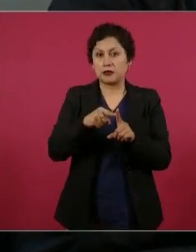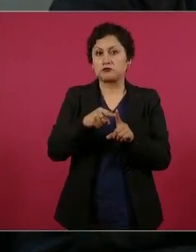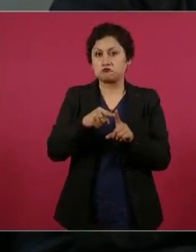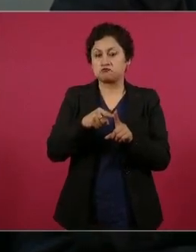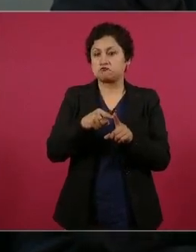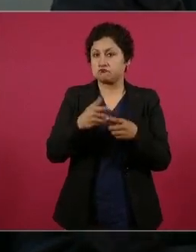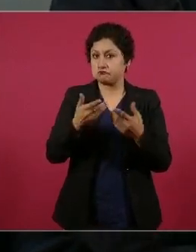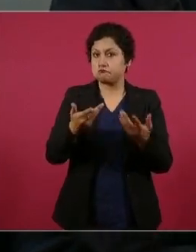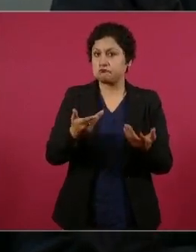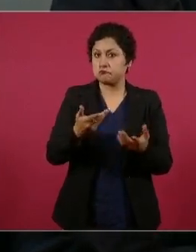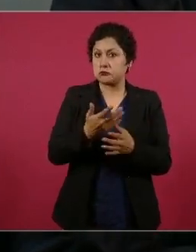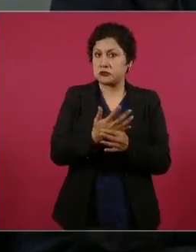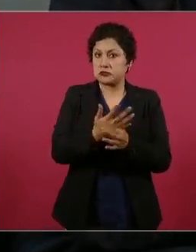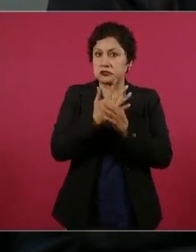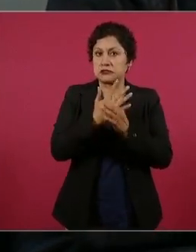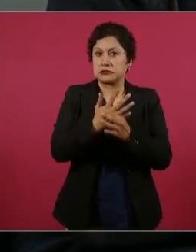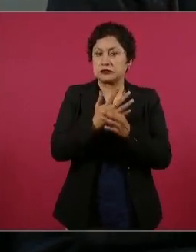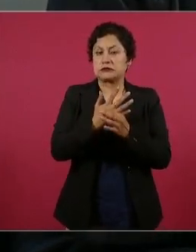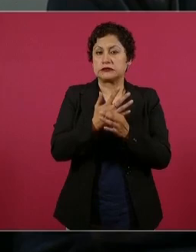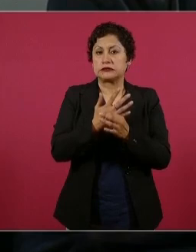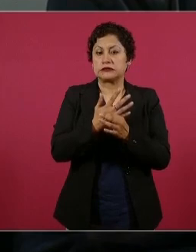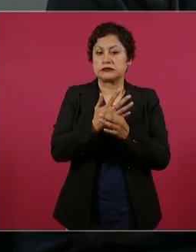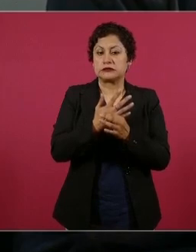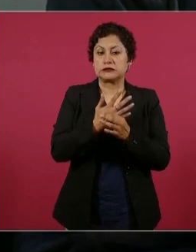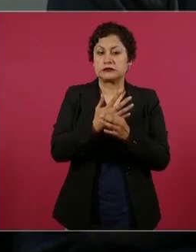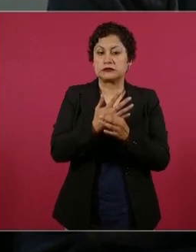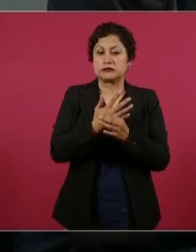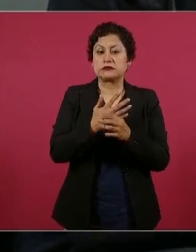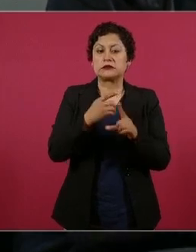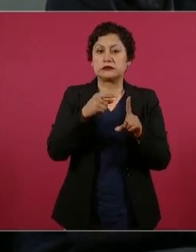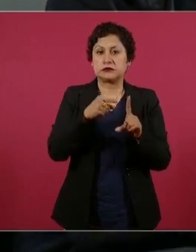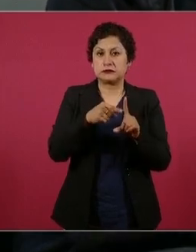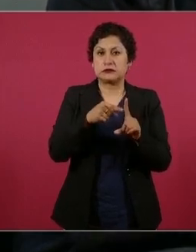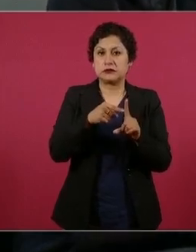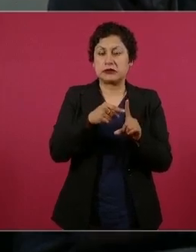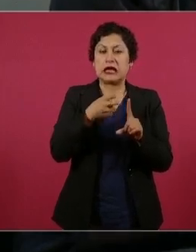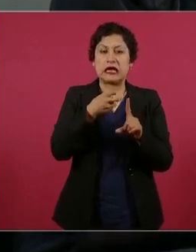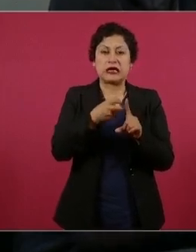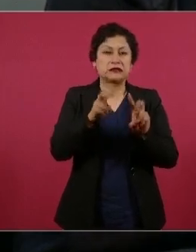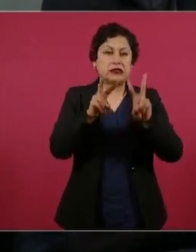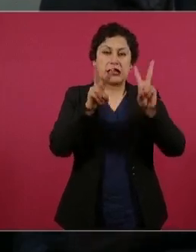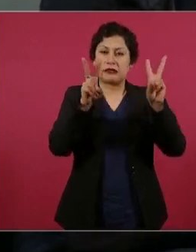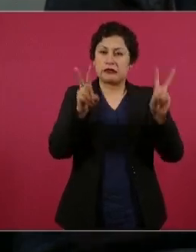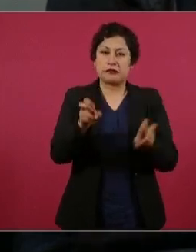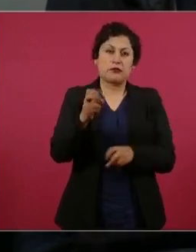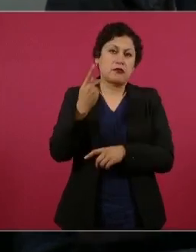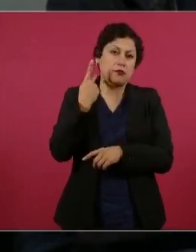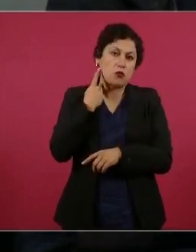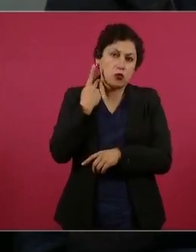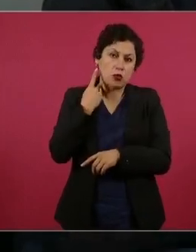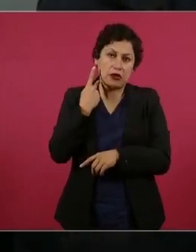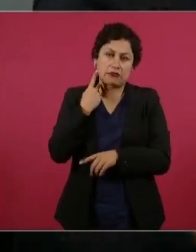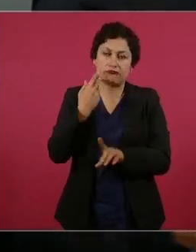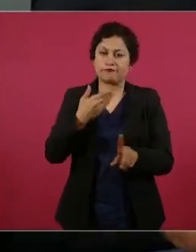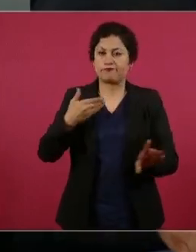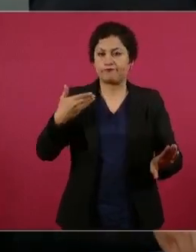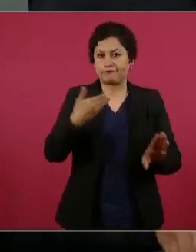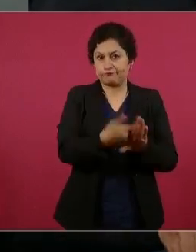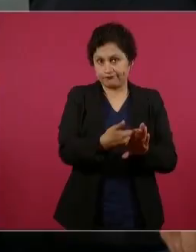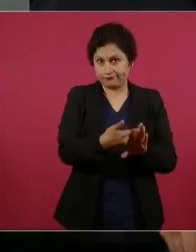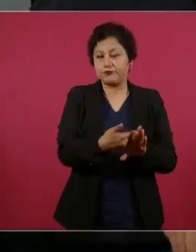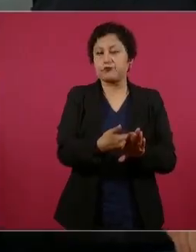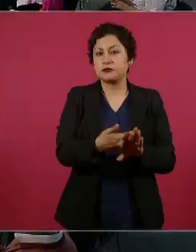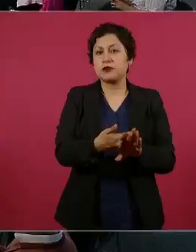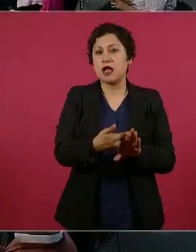pues se le tendió fue un asunto político y lo que buscaron, lo